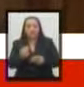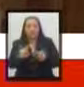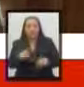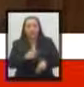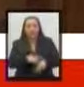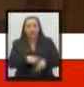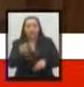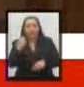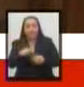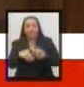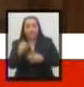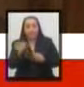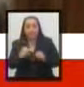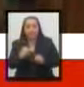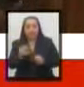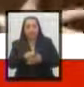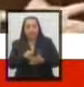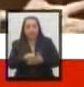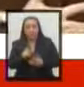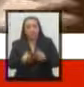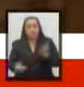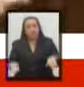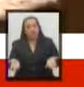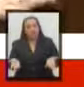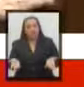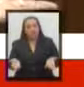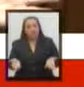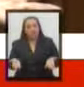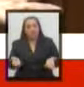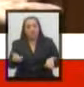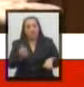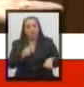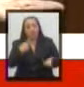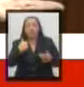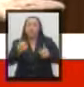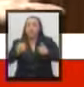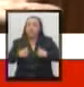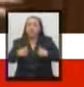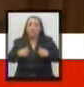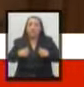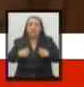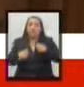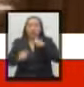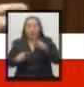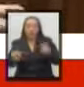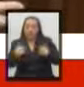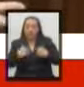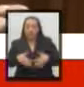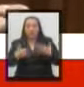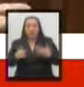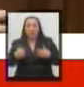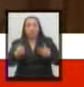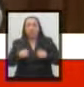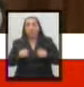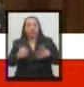tiempo para la economía remunerada y al ocio. El ocio es un tema que la mujer no tiene. Las mujeres no tienen posibilidad de ocio.